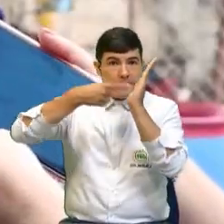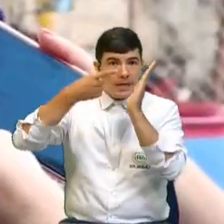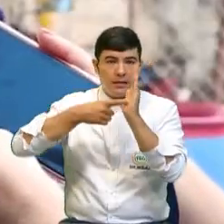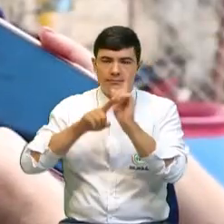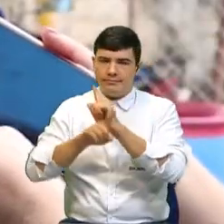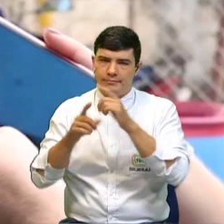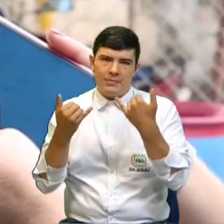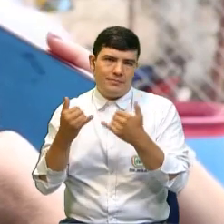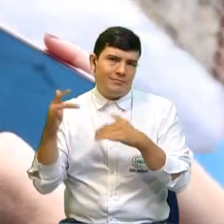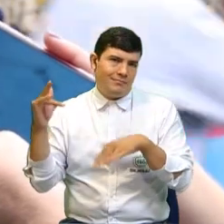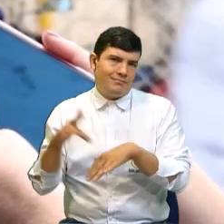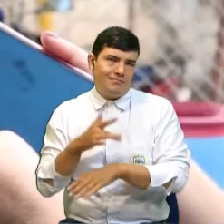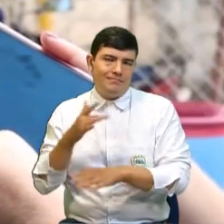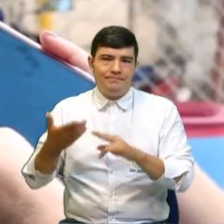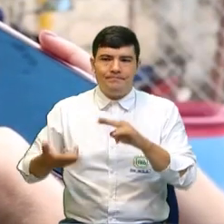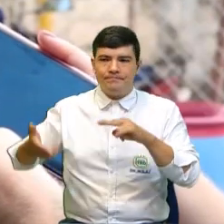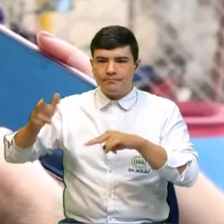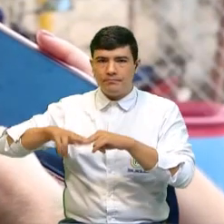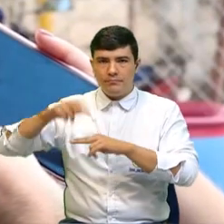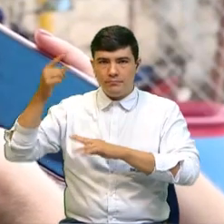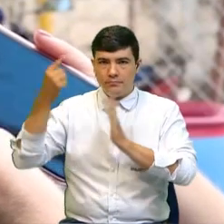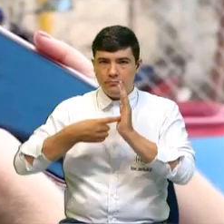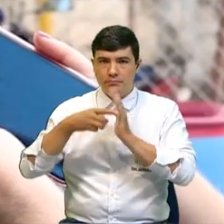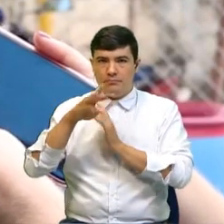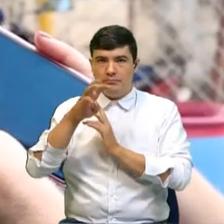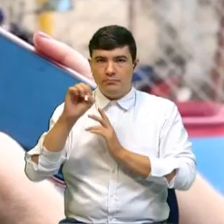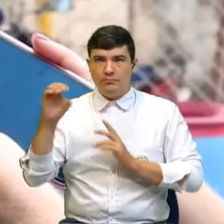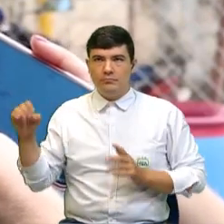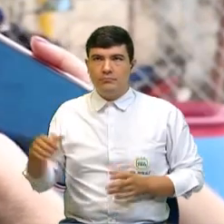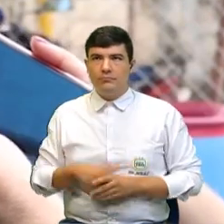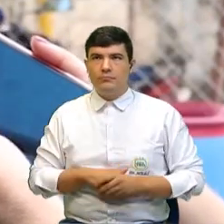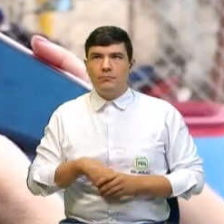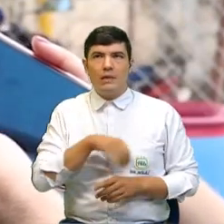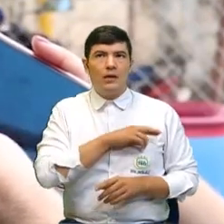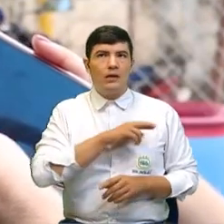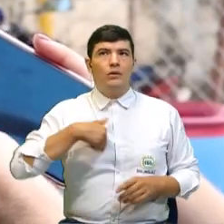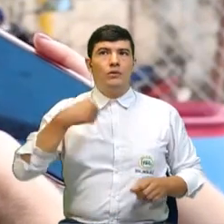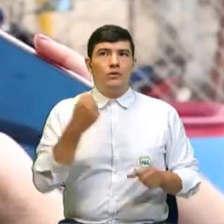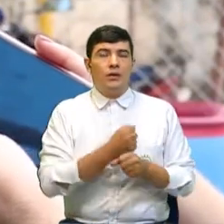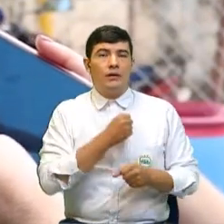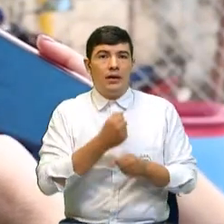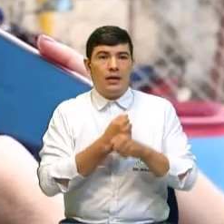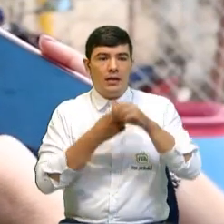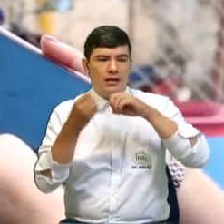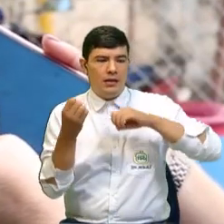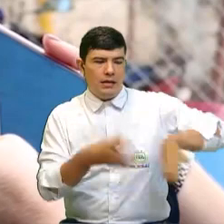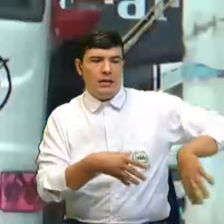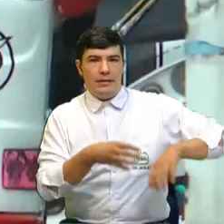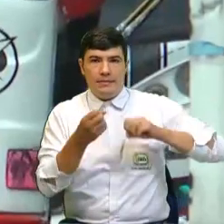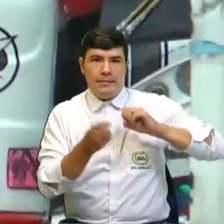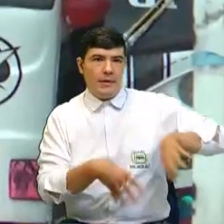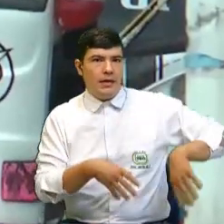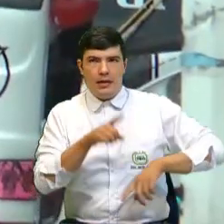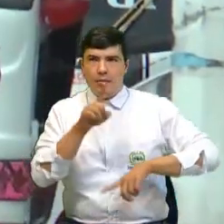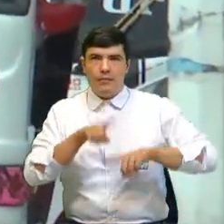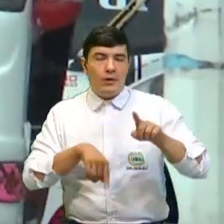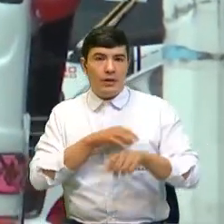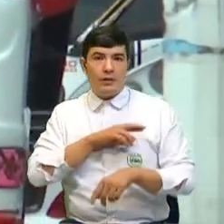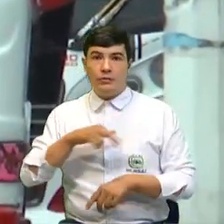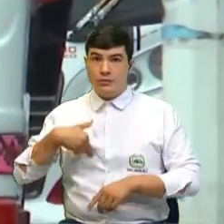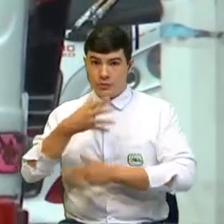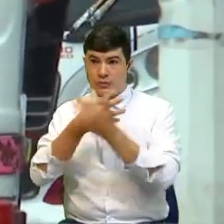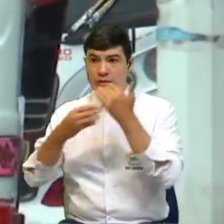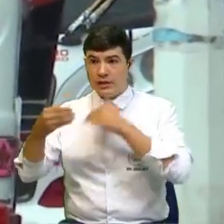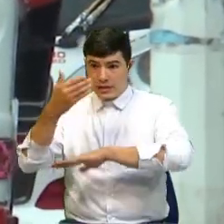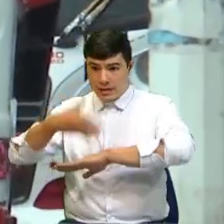que ellos entiendan de todo manera nosotros tenemos una inversión y trabajar ya perdida como lo estamos haciendo no no no no se puede salimos en las